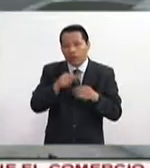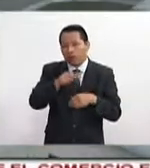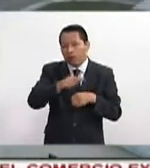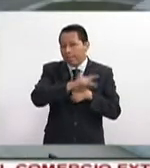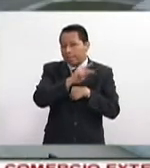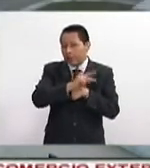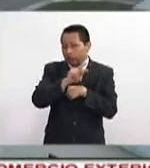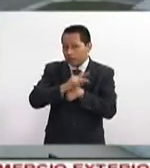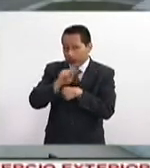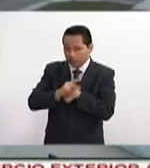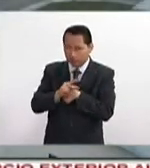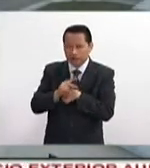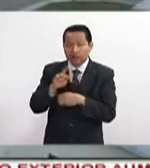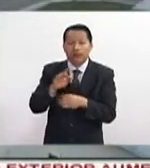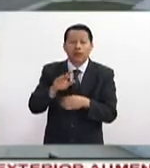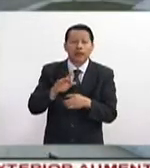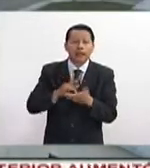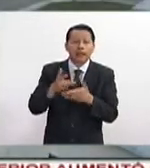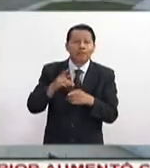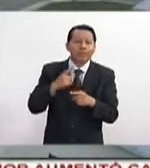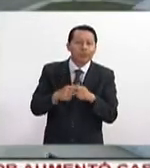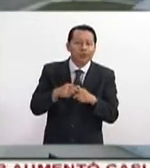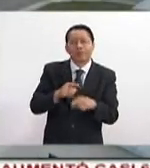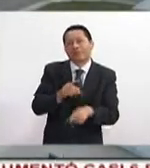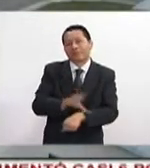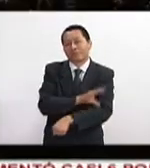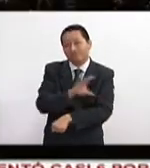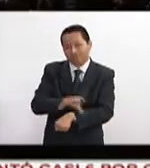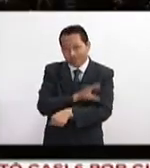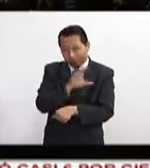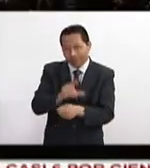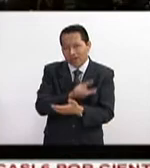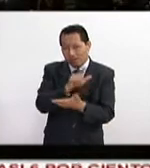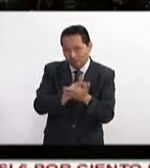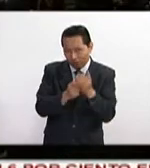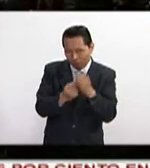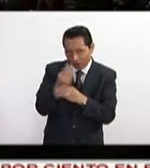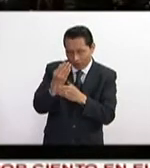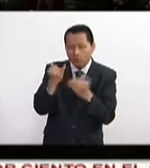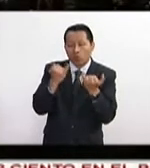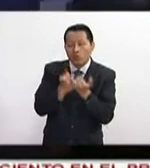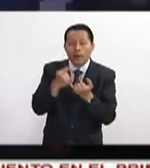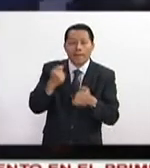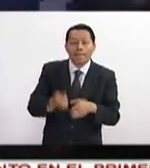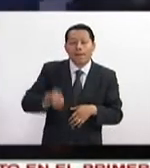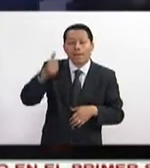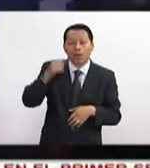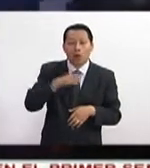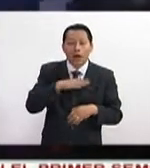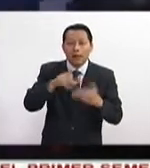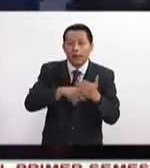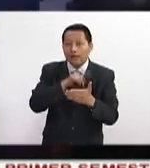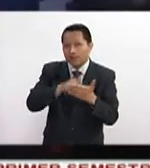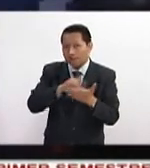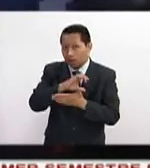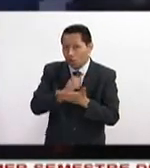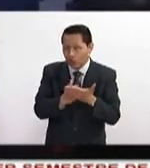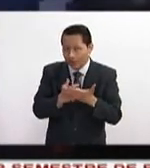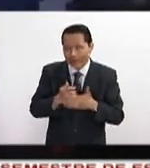países, gracias esto a la reforma energética, y también esta es la primera vez que se suspende ya un